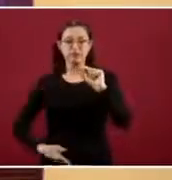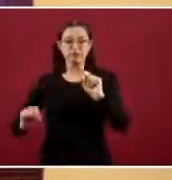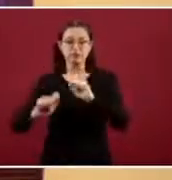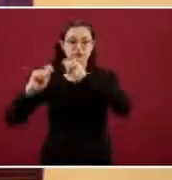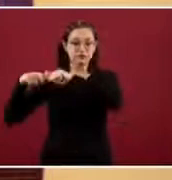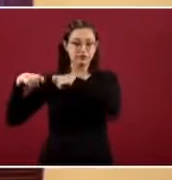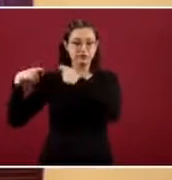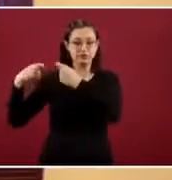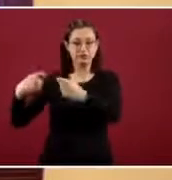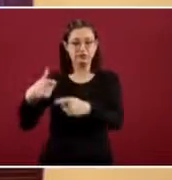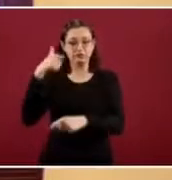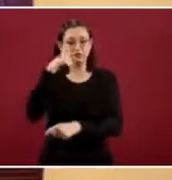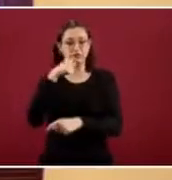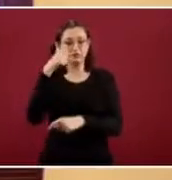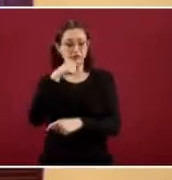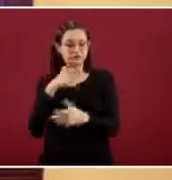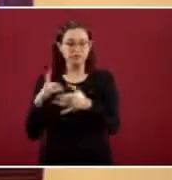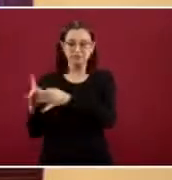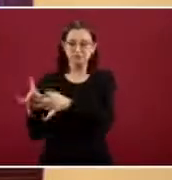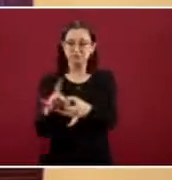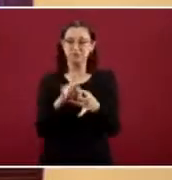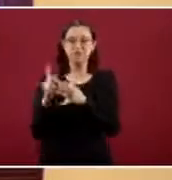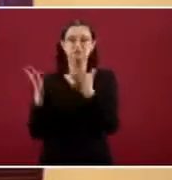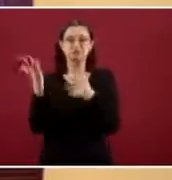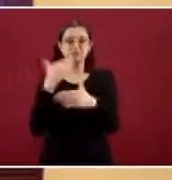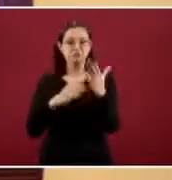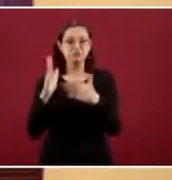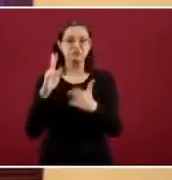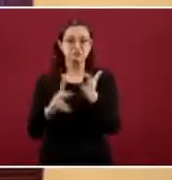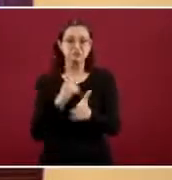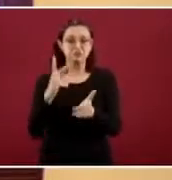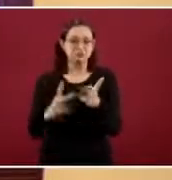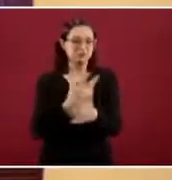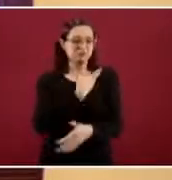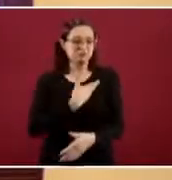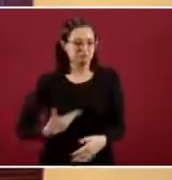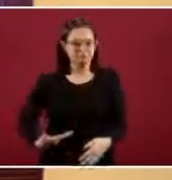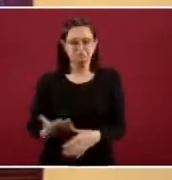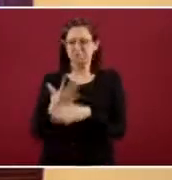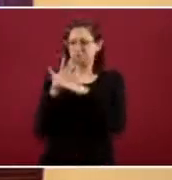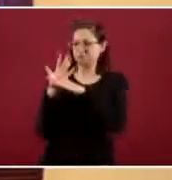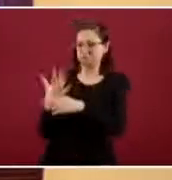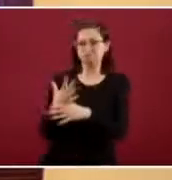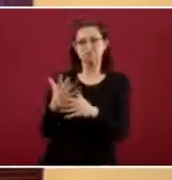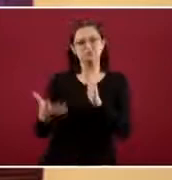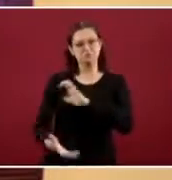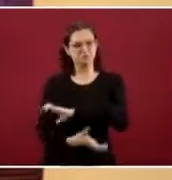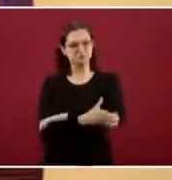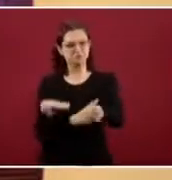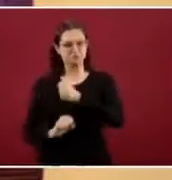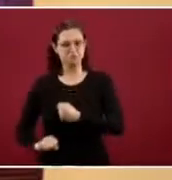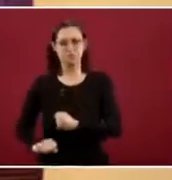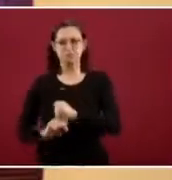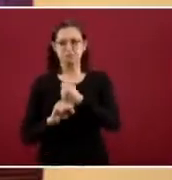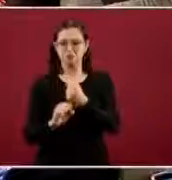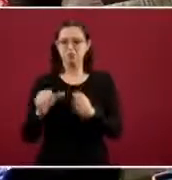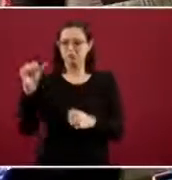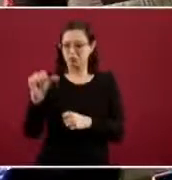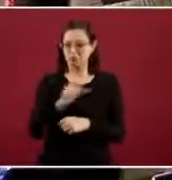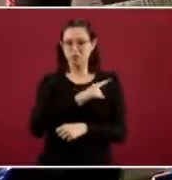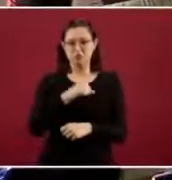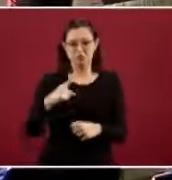ha podido salir adelante de forma unida, lo ha dicho muchas veces el presidente, con solidaridad, y creemos que ese es el camino el día de